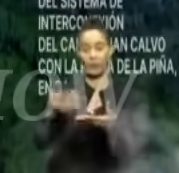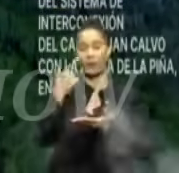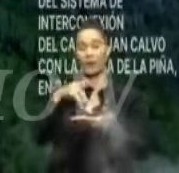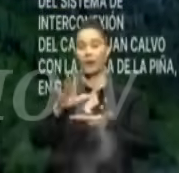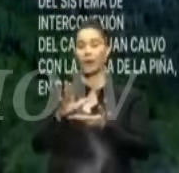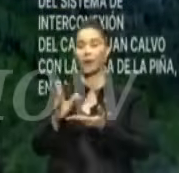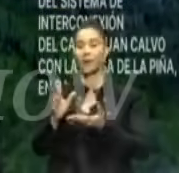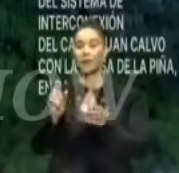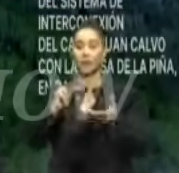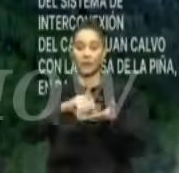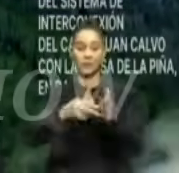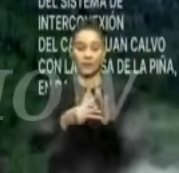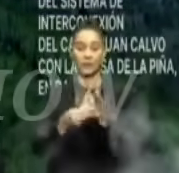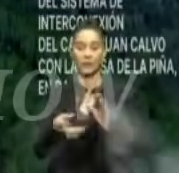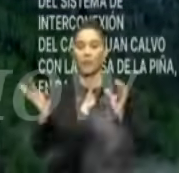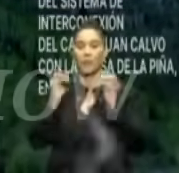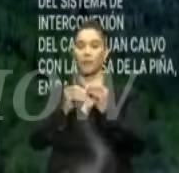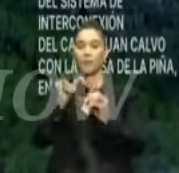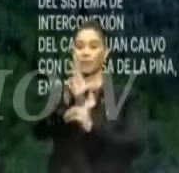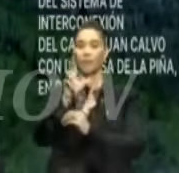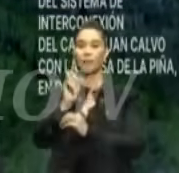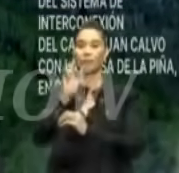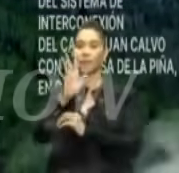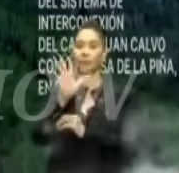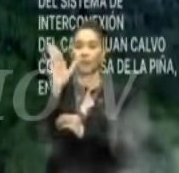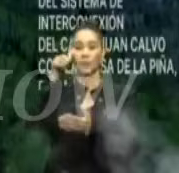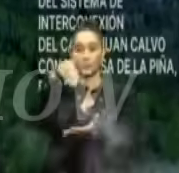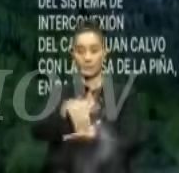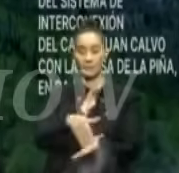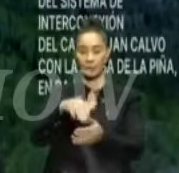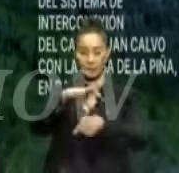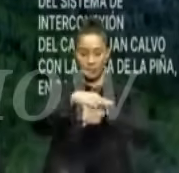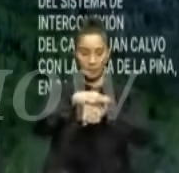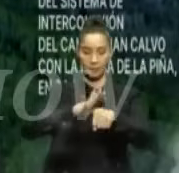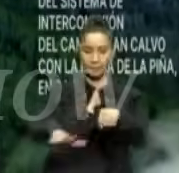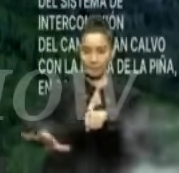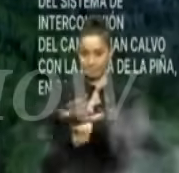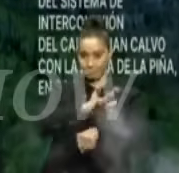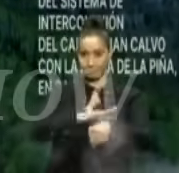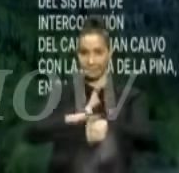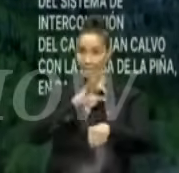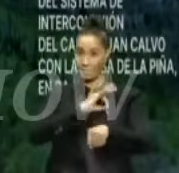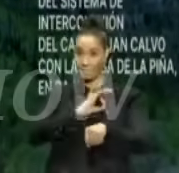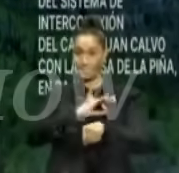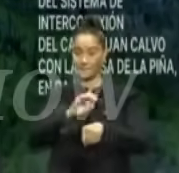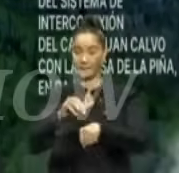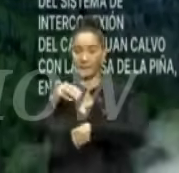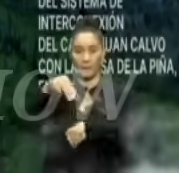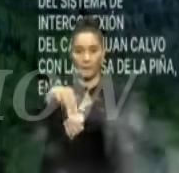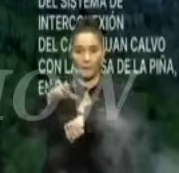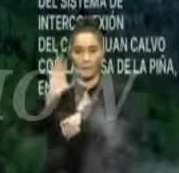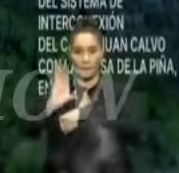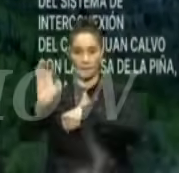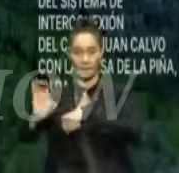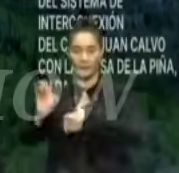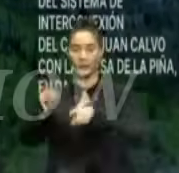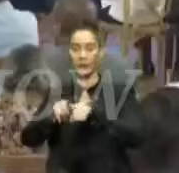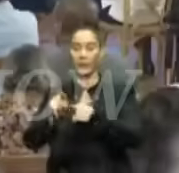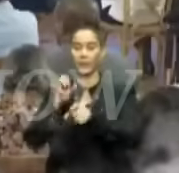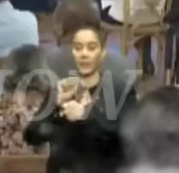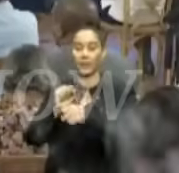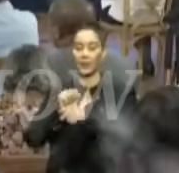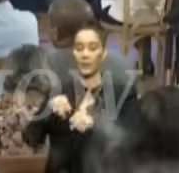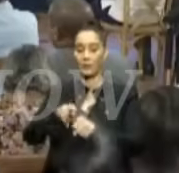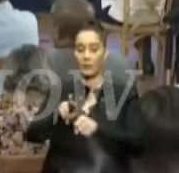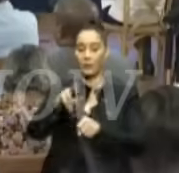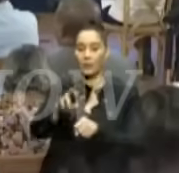alrededor de de más de 350,000 tareas beneficiadas en montecristi con obras también del Río yaque del Norte en